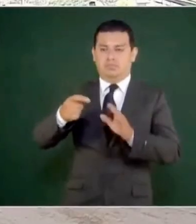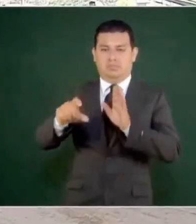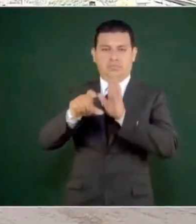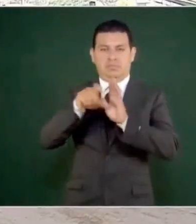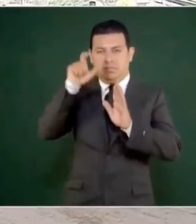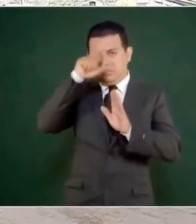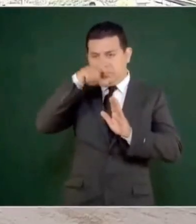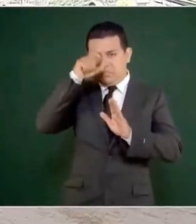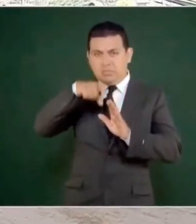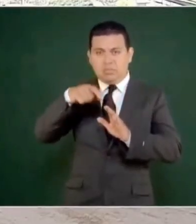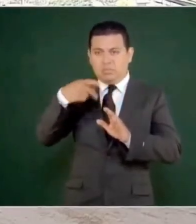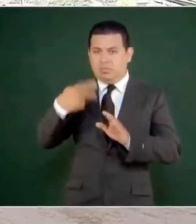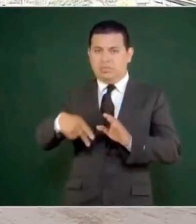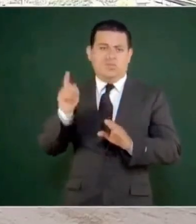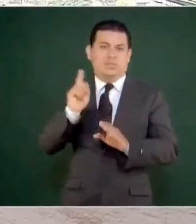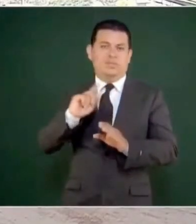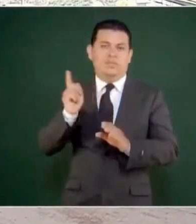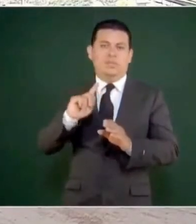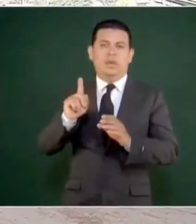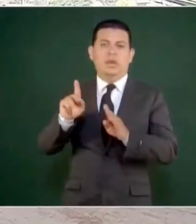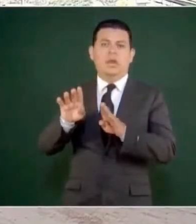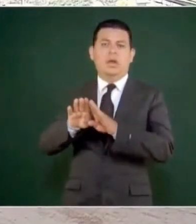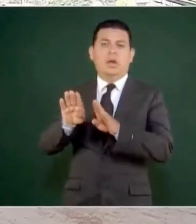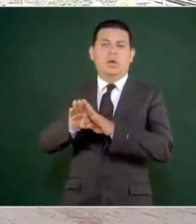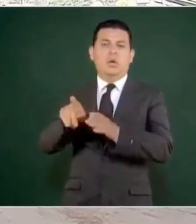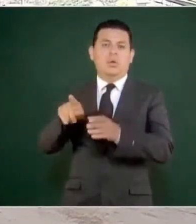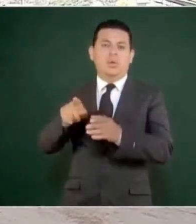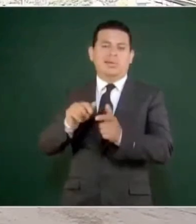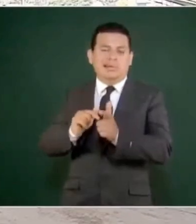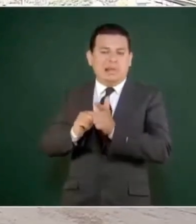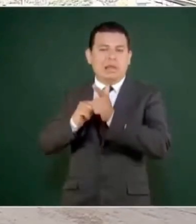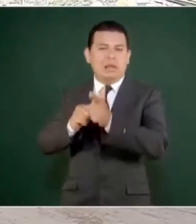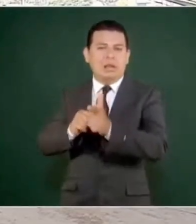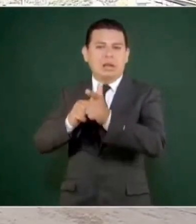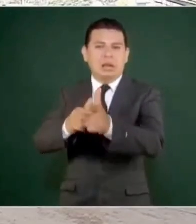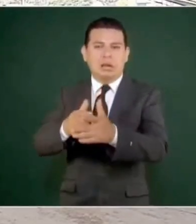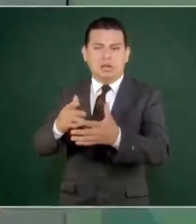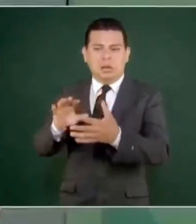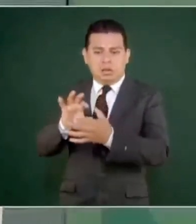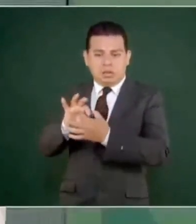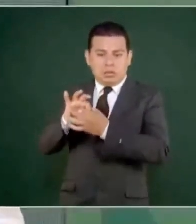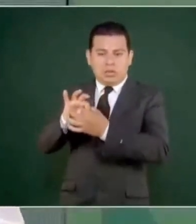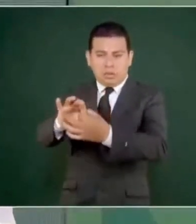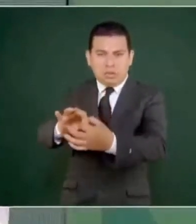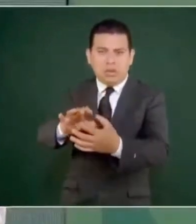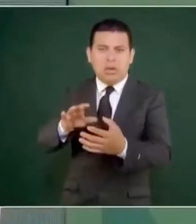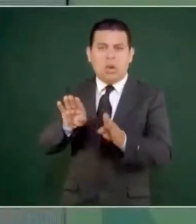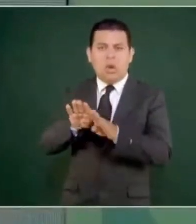El Washington Post, desde luego control remoto